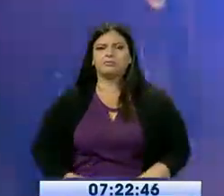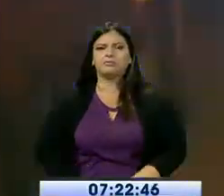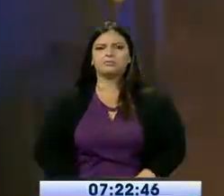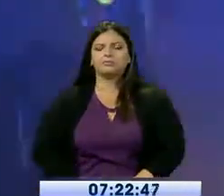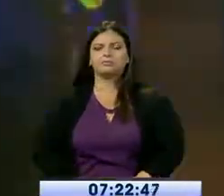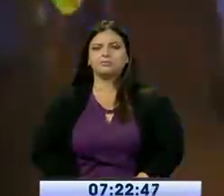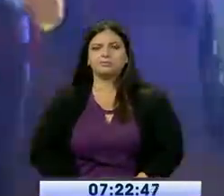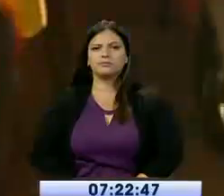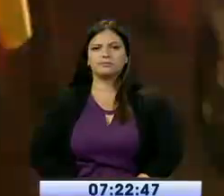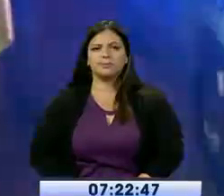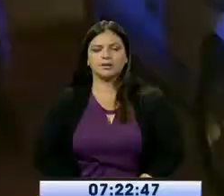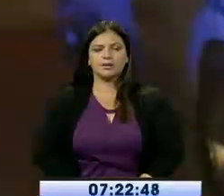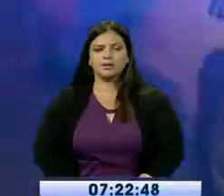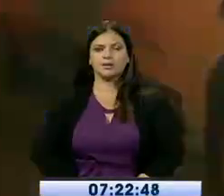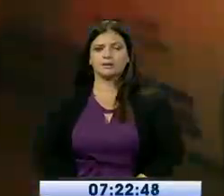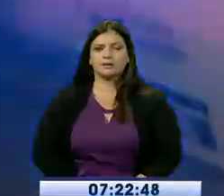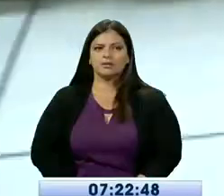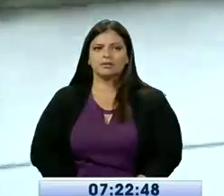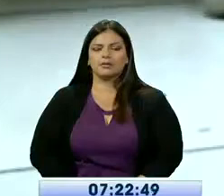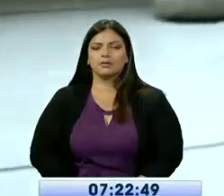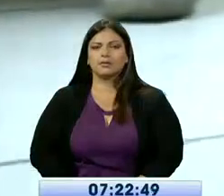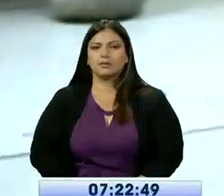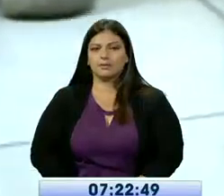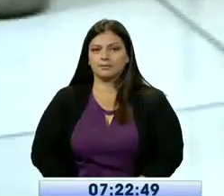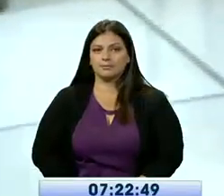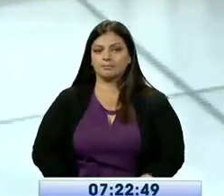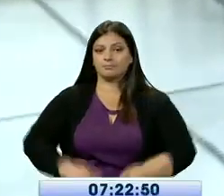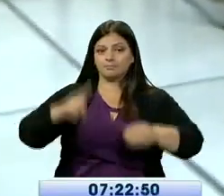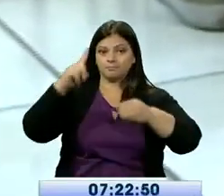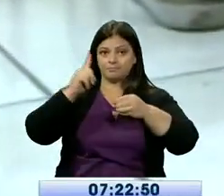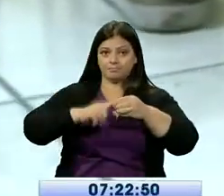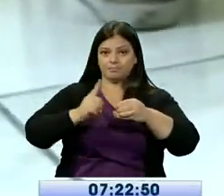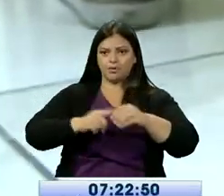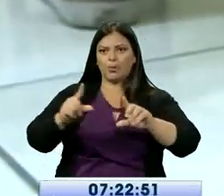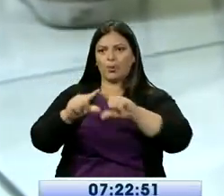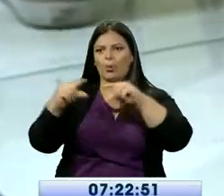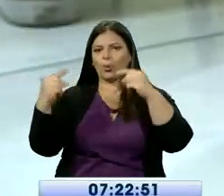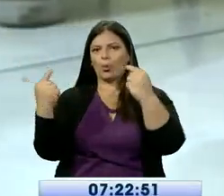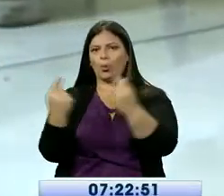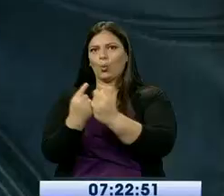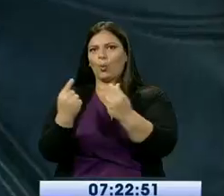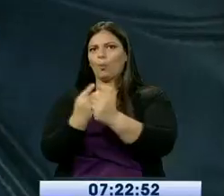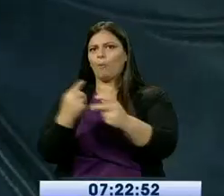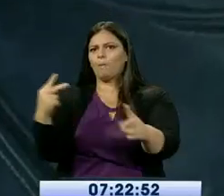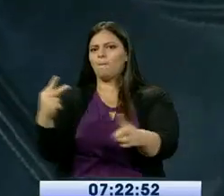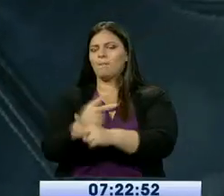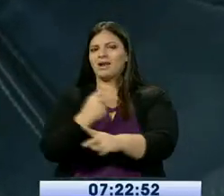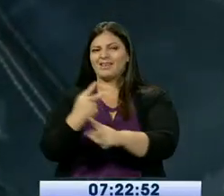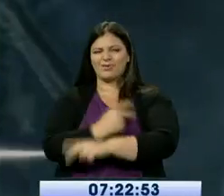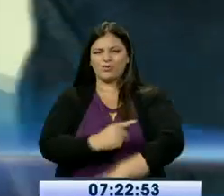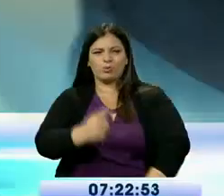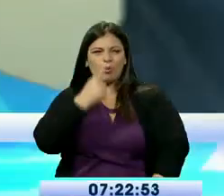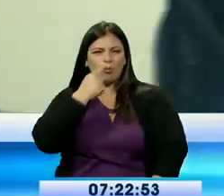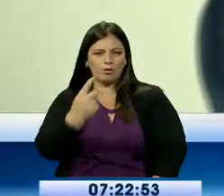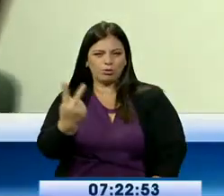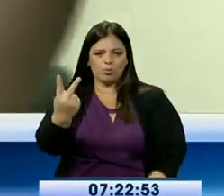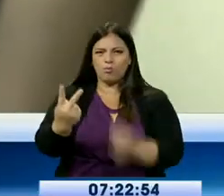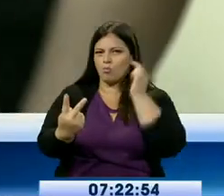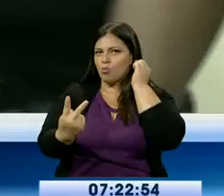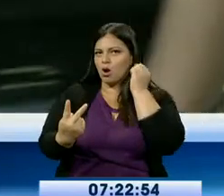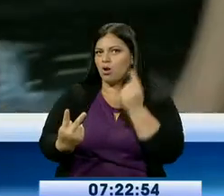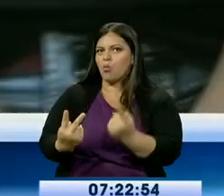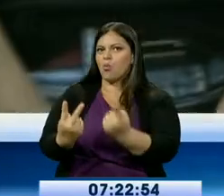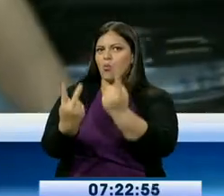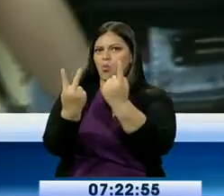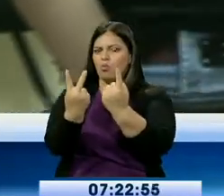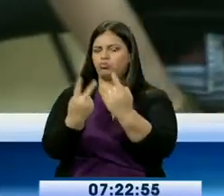Agentes de la Unidad de Inteligencia Antidelincuencial estaban atrás de los movimientos de dos hombres y una mujer. De las características entregadas por las personas